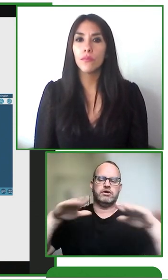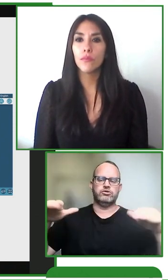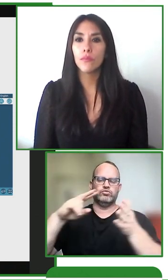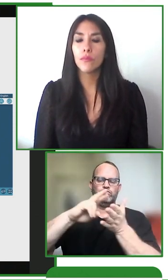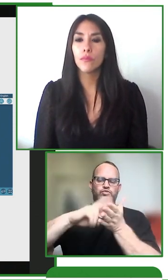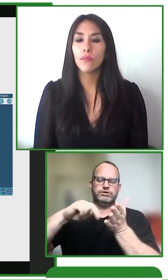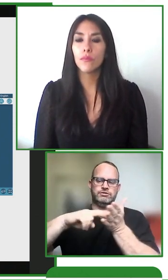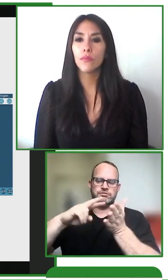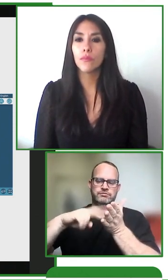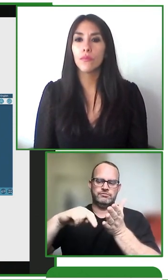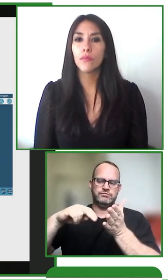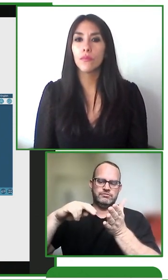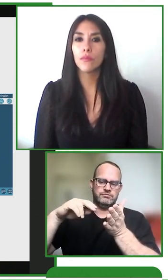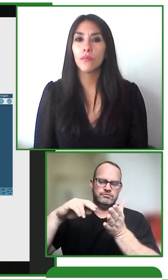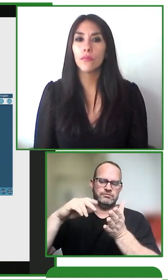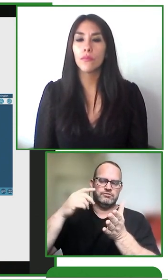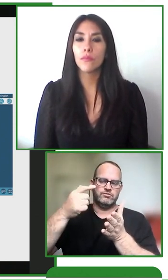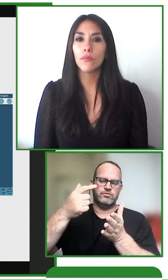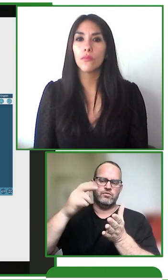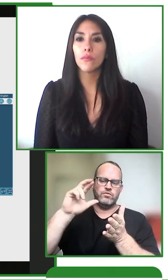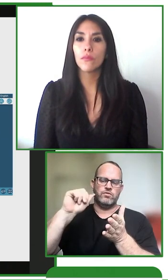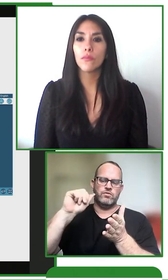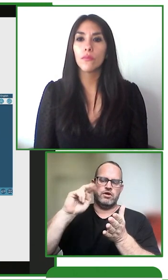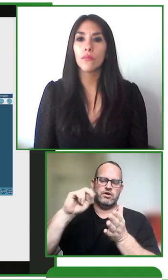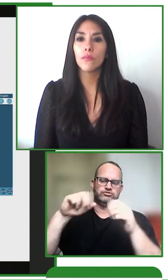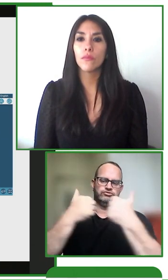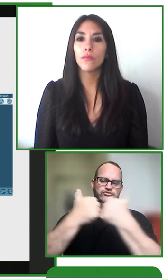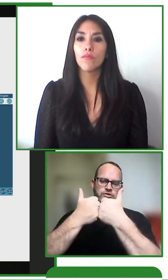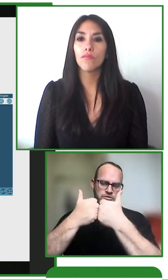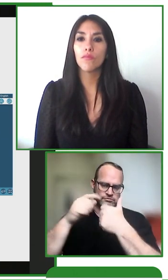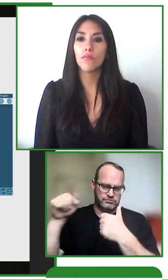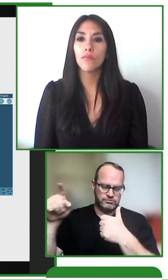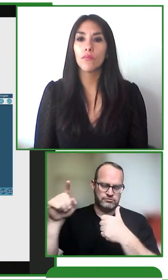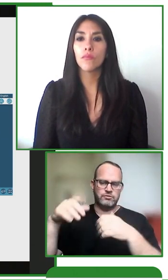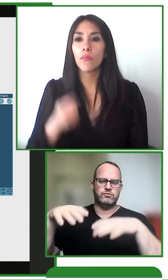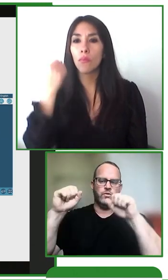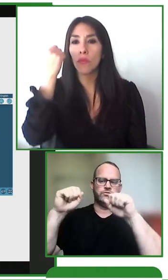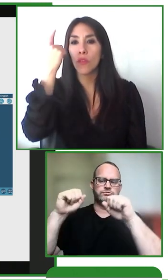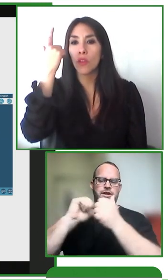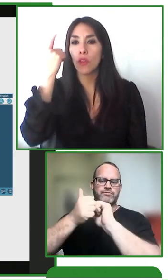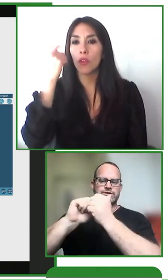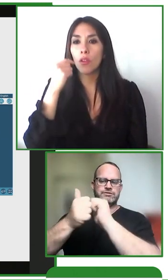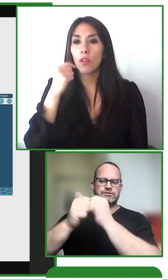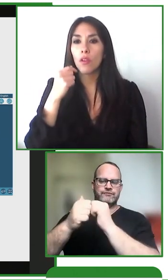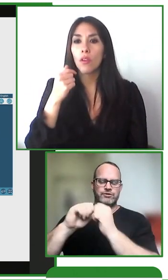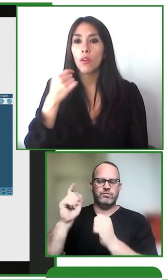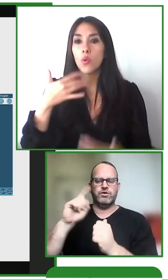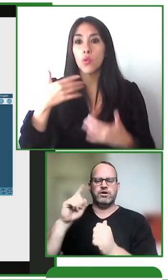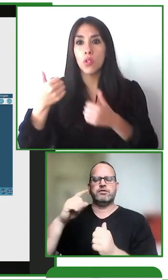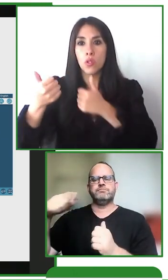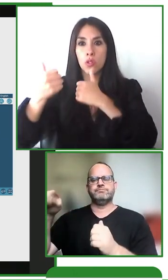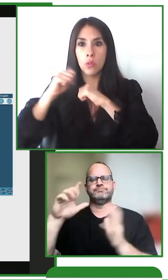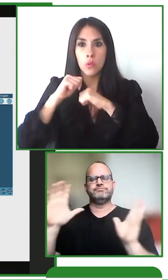Al entender el significado de este desafío, queremos abordar